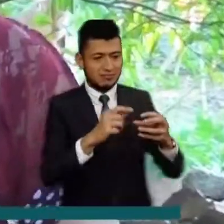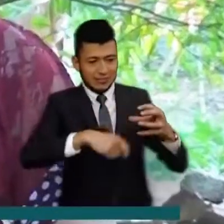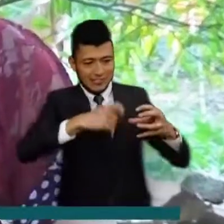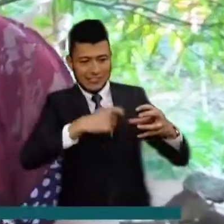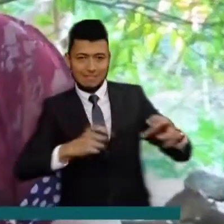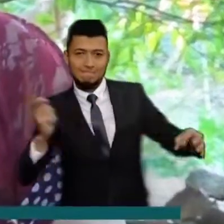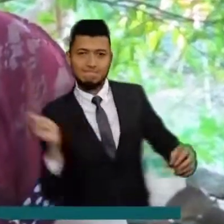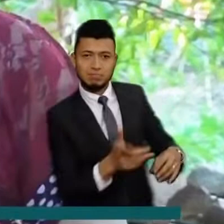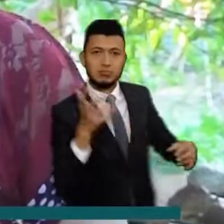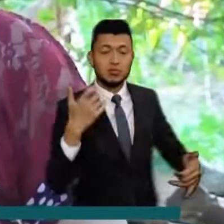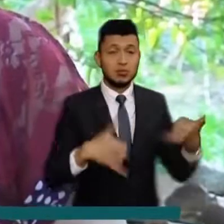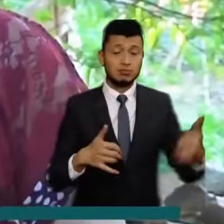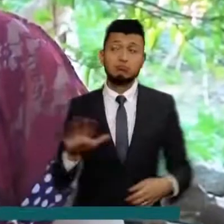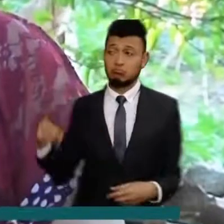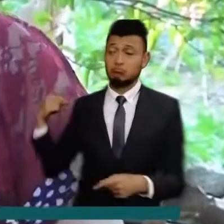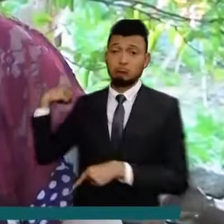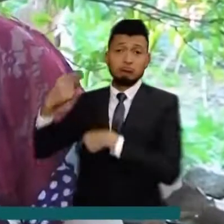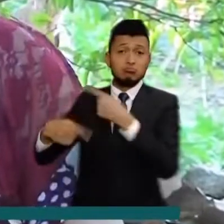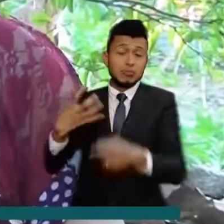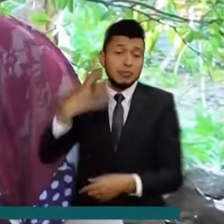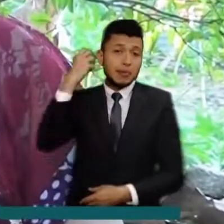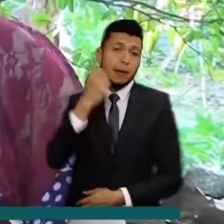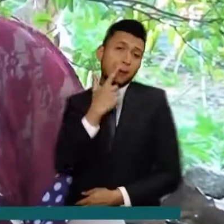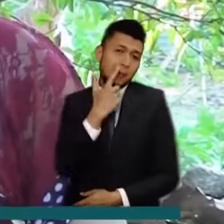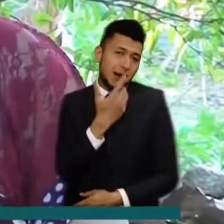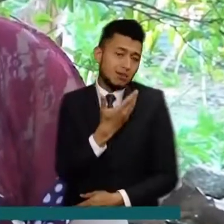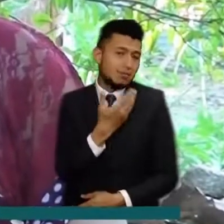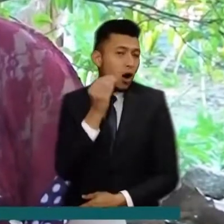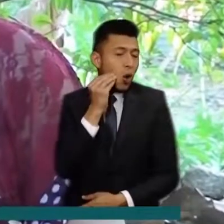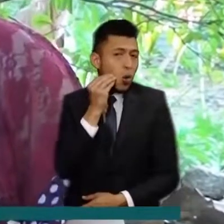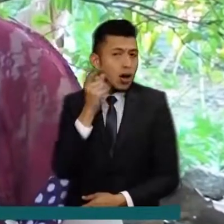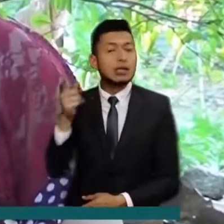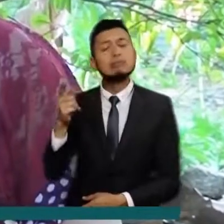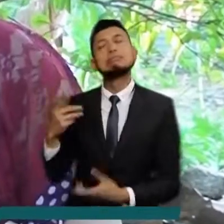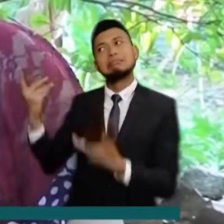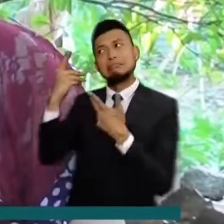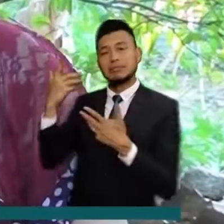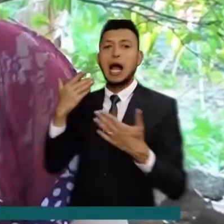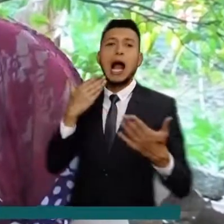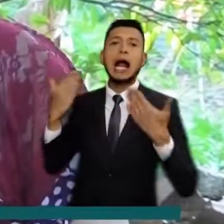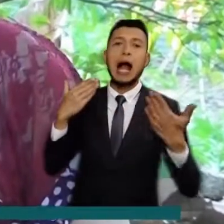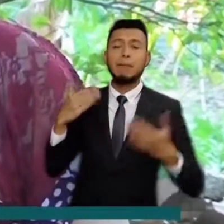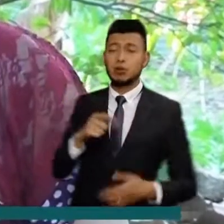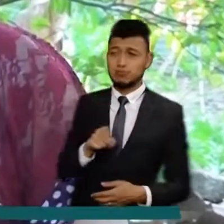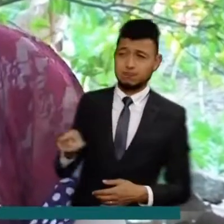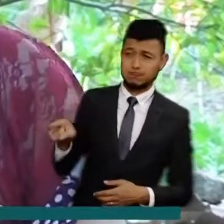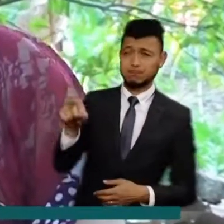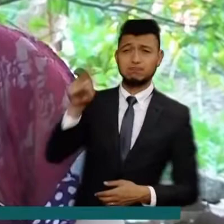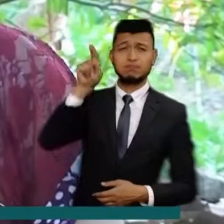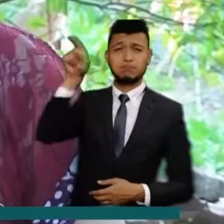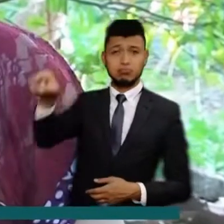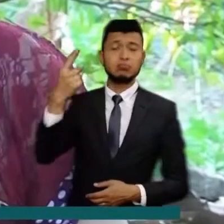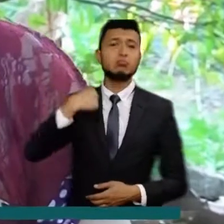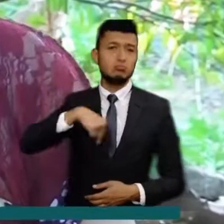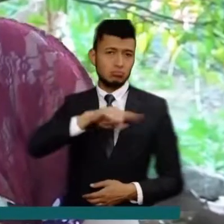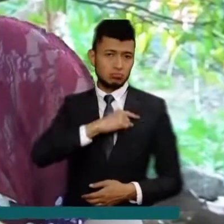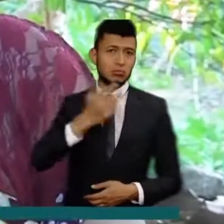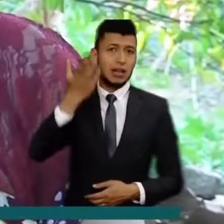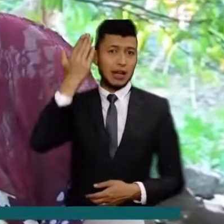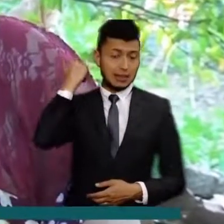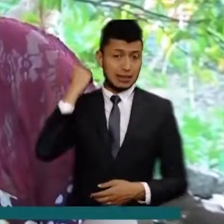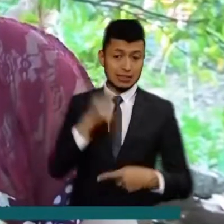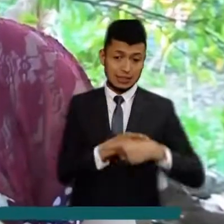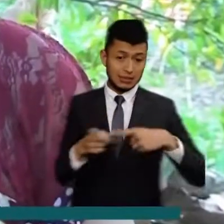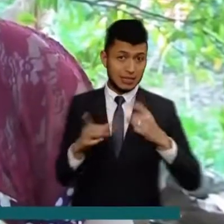Esta es una tradición antigua de mis padres y mis abuelos que nos enseñaban a nosotros, nos llevaban al campo, los fundos. Nosotros